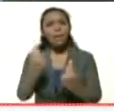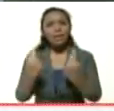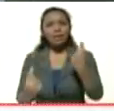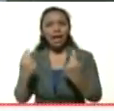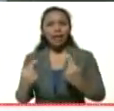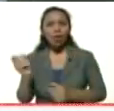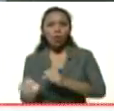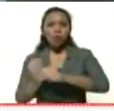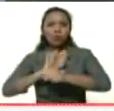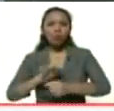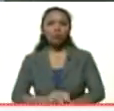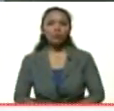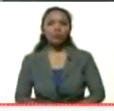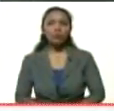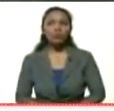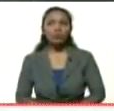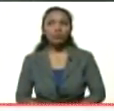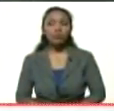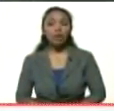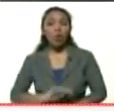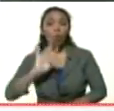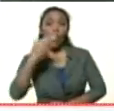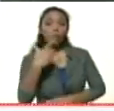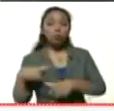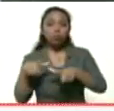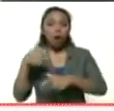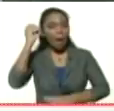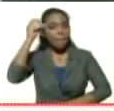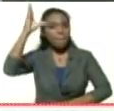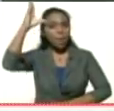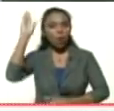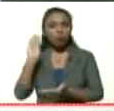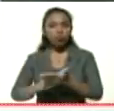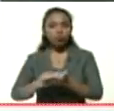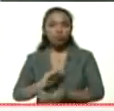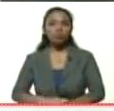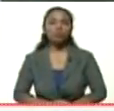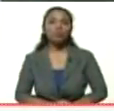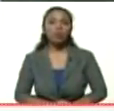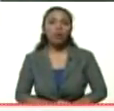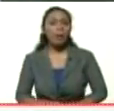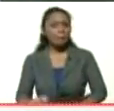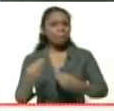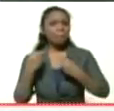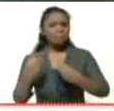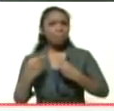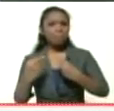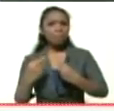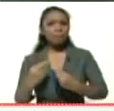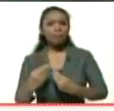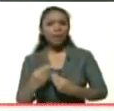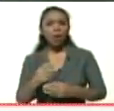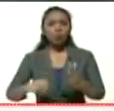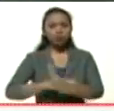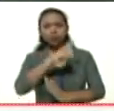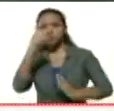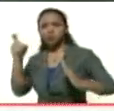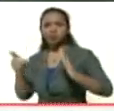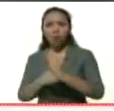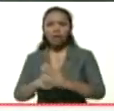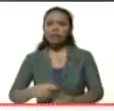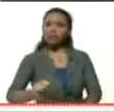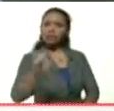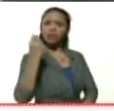con COVID-19. Y en cuarto lugar, la capacidad instalada para que absolutamente